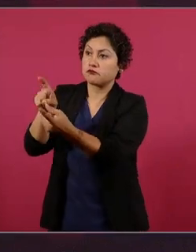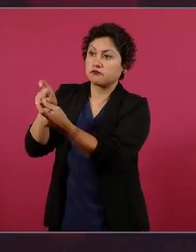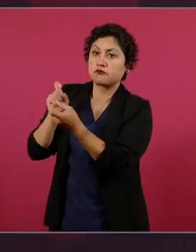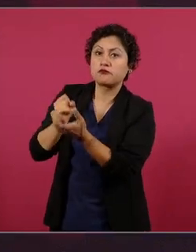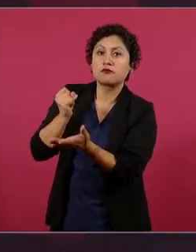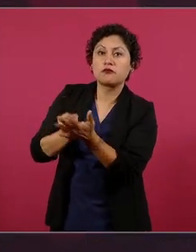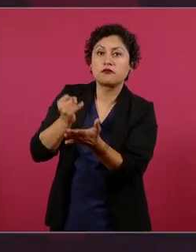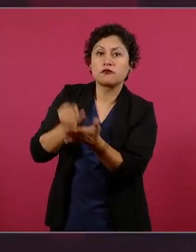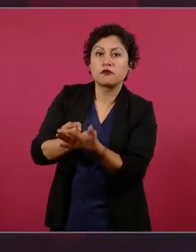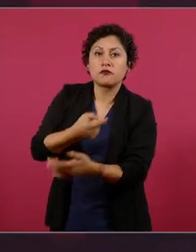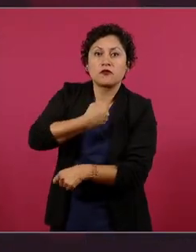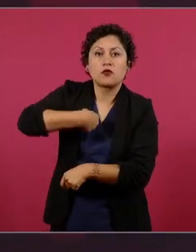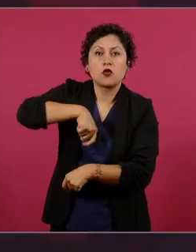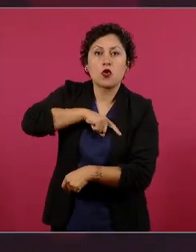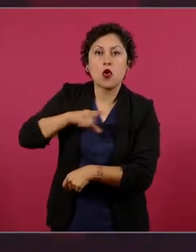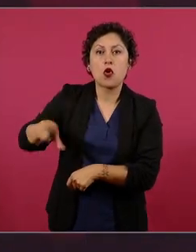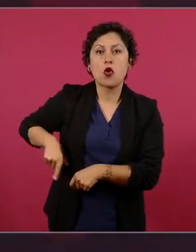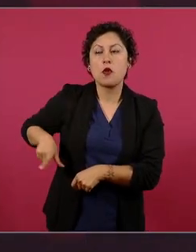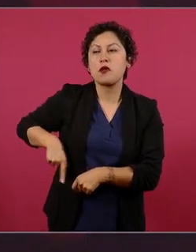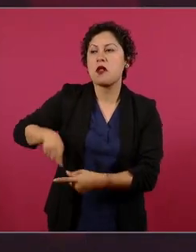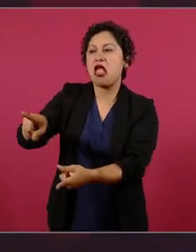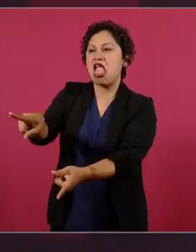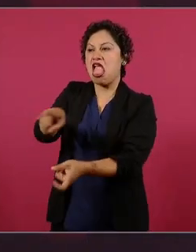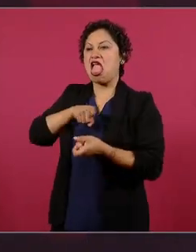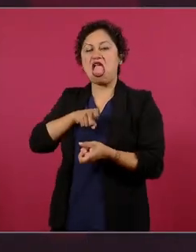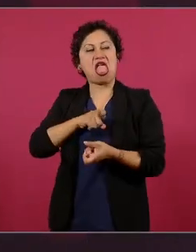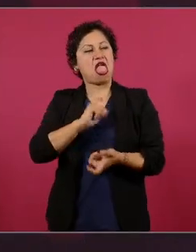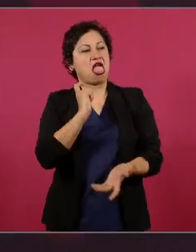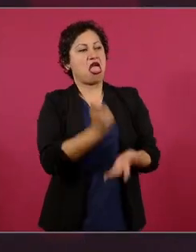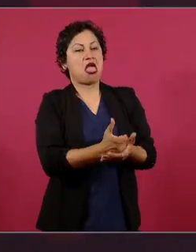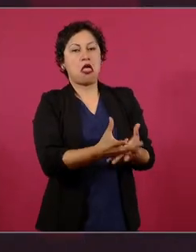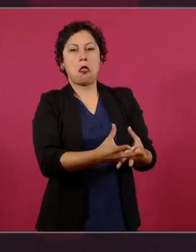Somos guardianes de los dineros del pueblo.